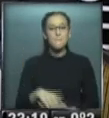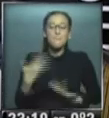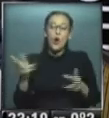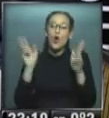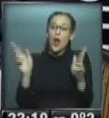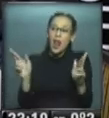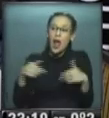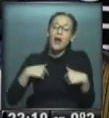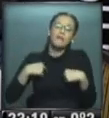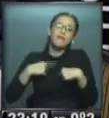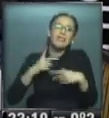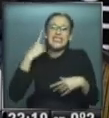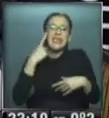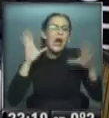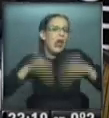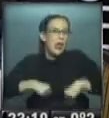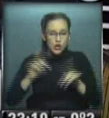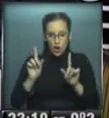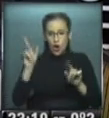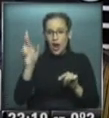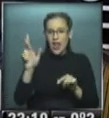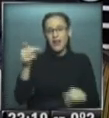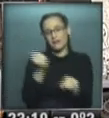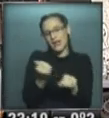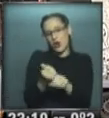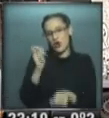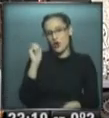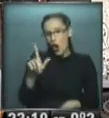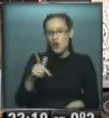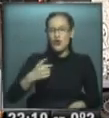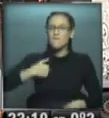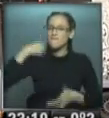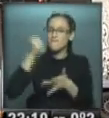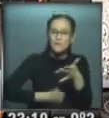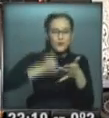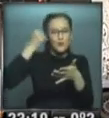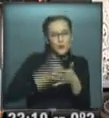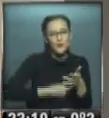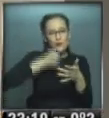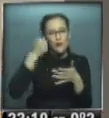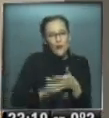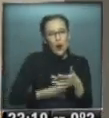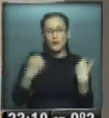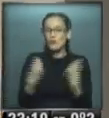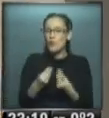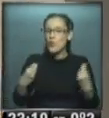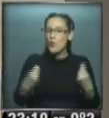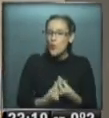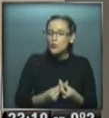defraudarlos y les prometo que voy a hacer con todo el empeño para que llevar a nuestro Racing